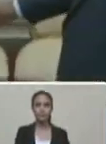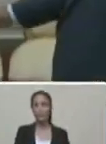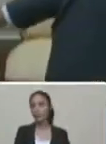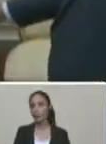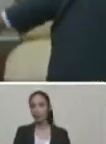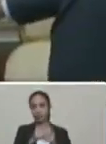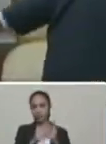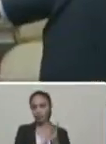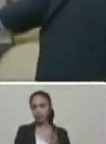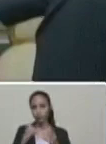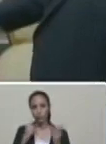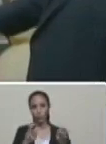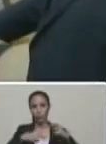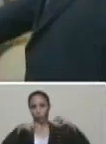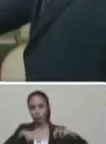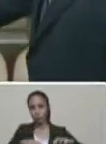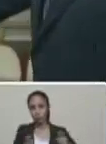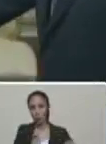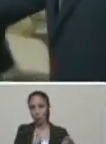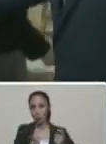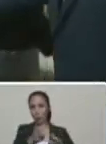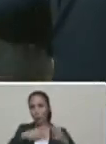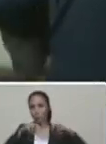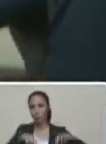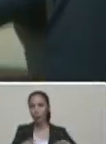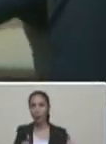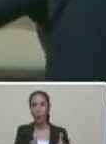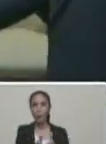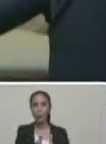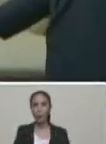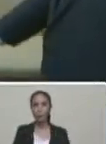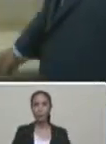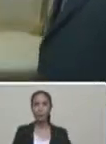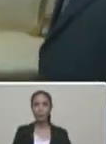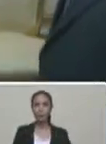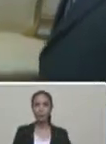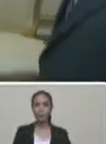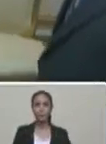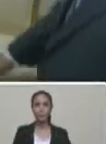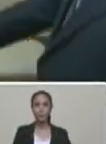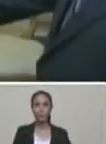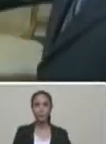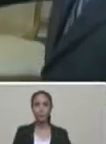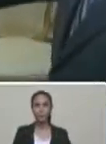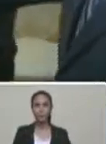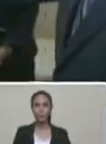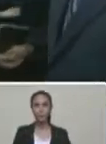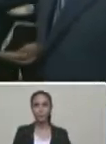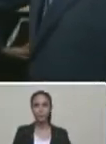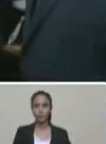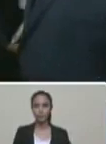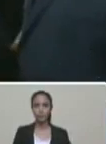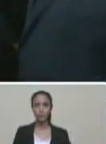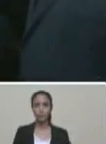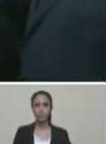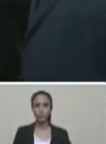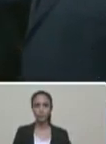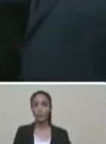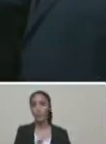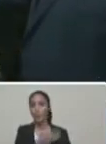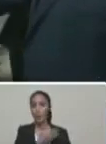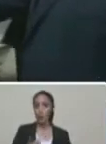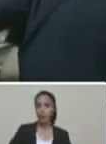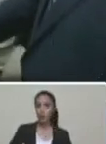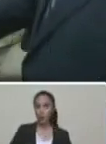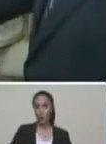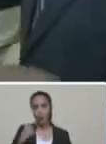Amigo, un amigo, Mario Villarruel. No es la primera vez que me reúno con él, Mario Villarruel, presidente de la Cruz